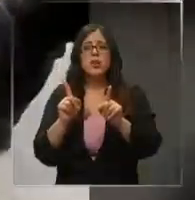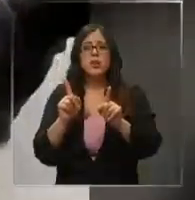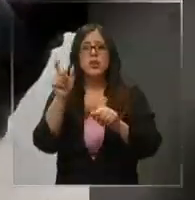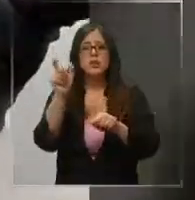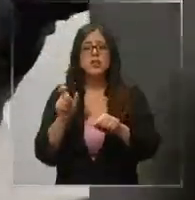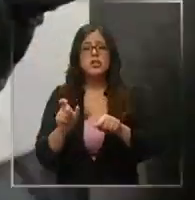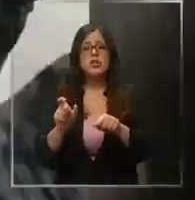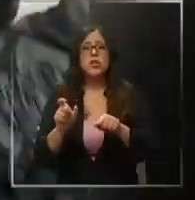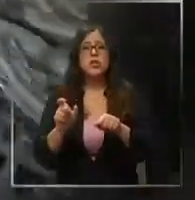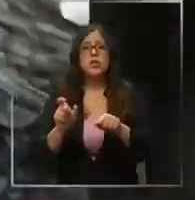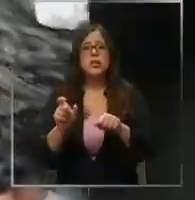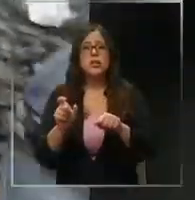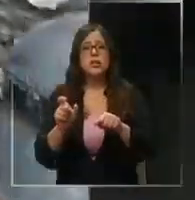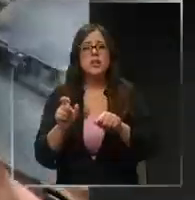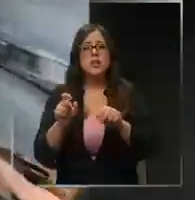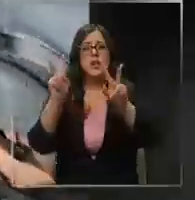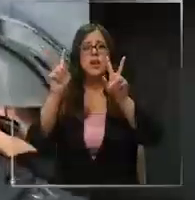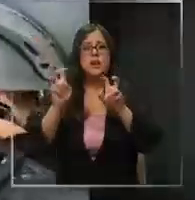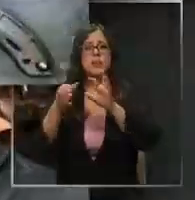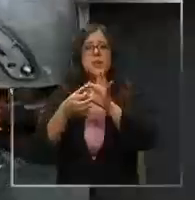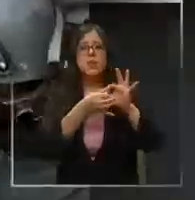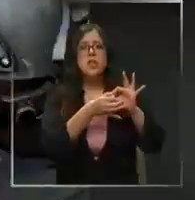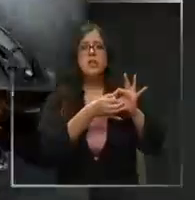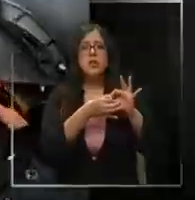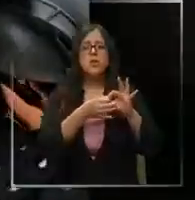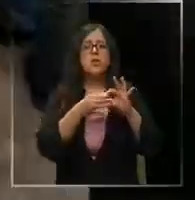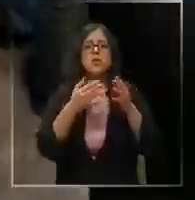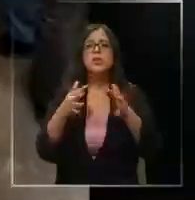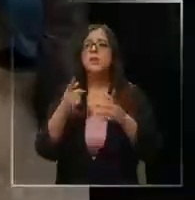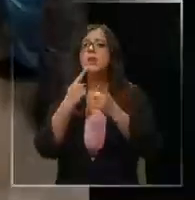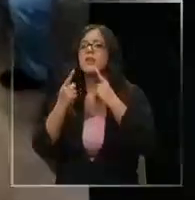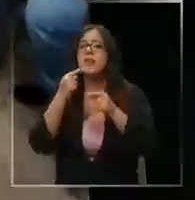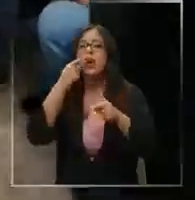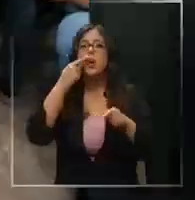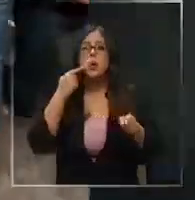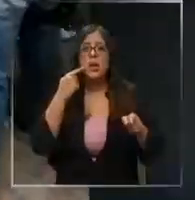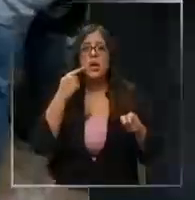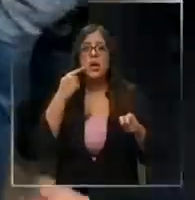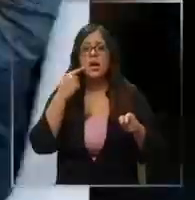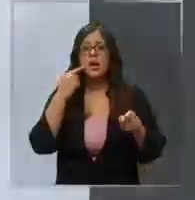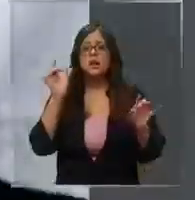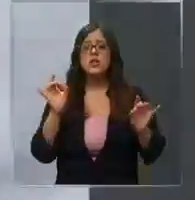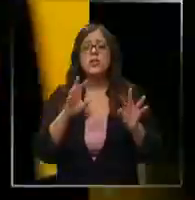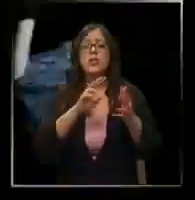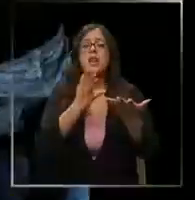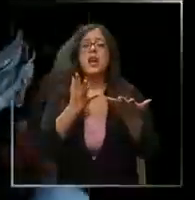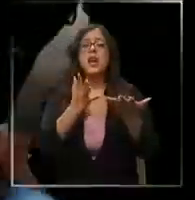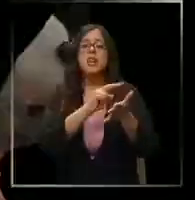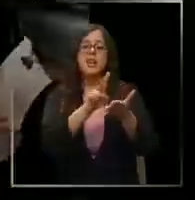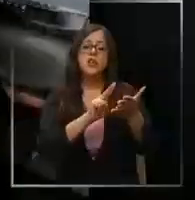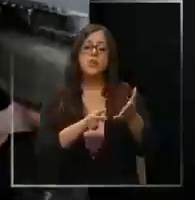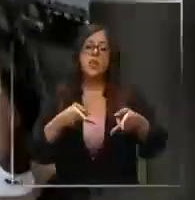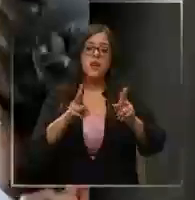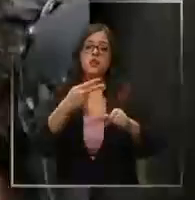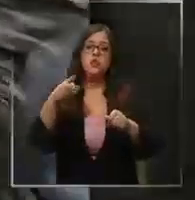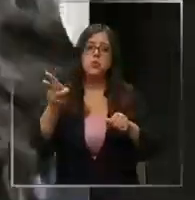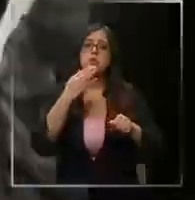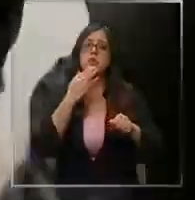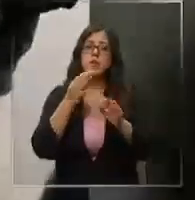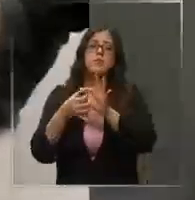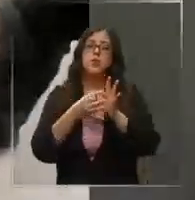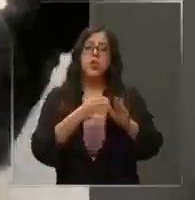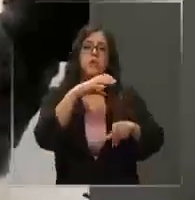imputado, acerca de la razón. Hemos entrevistado con él para efecto de darle lectura a sus derechos e informarle las razones por las cuales está